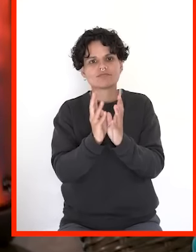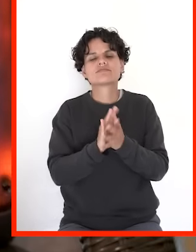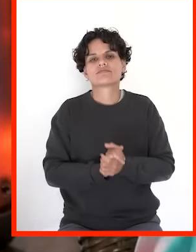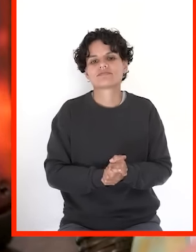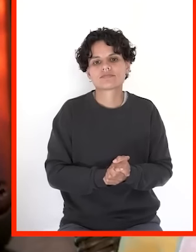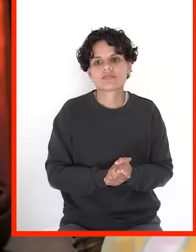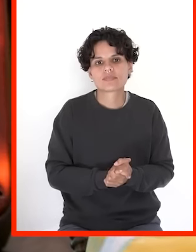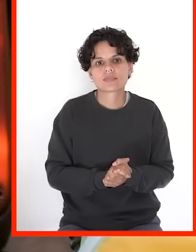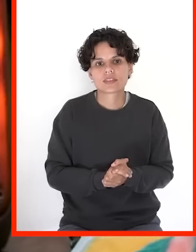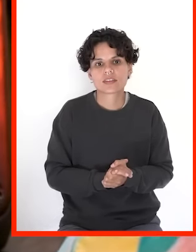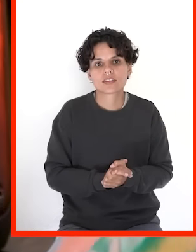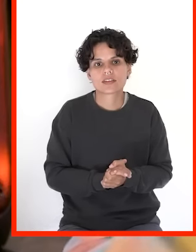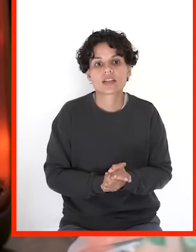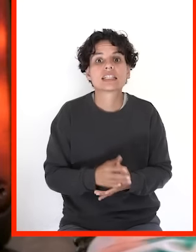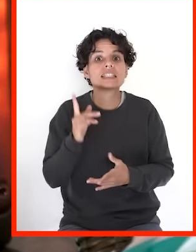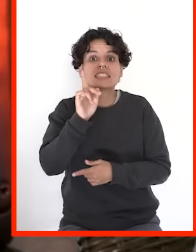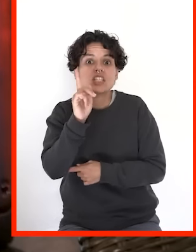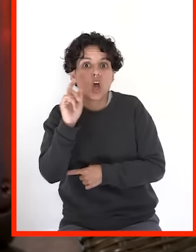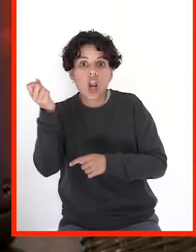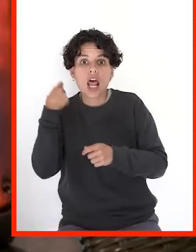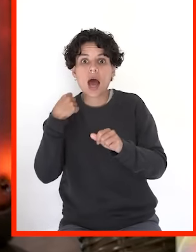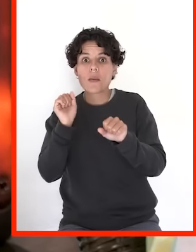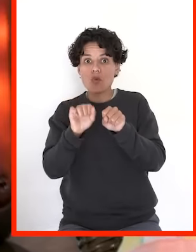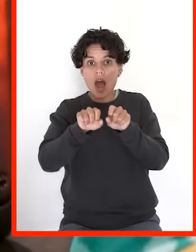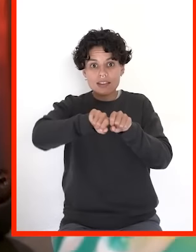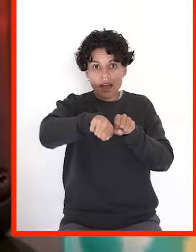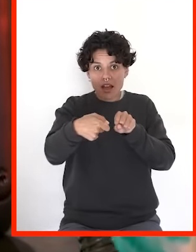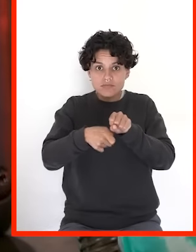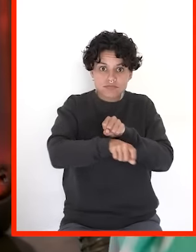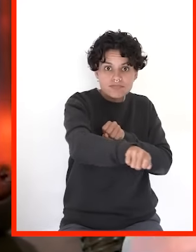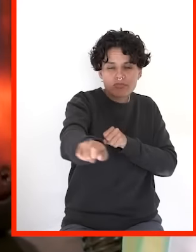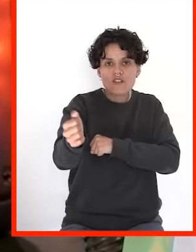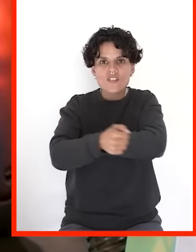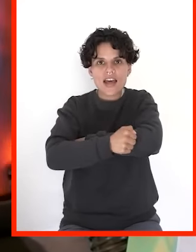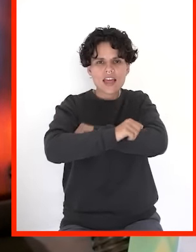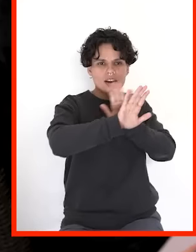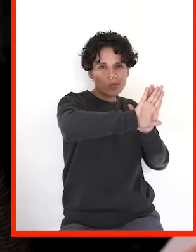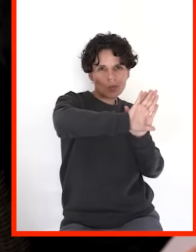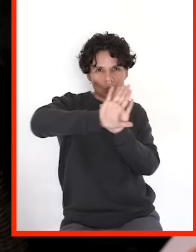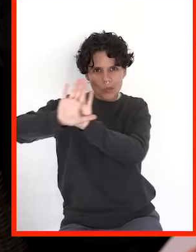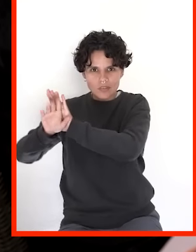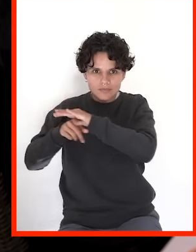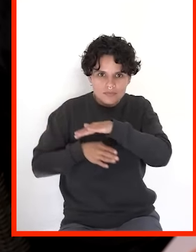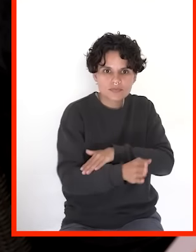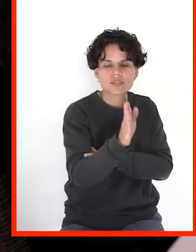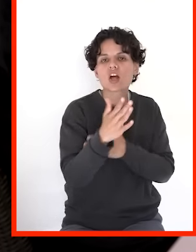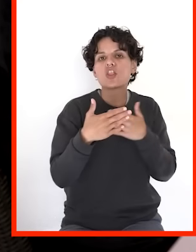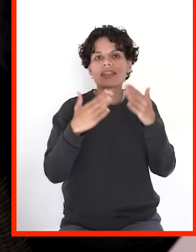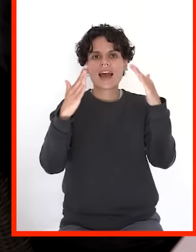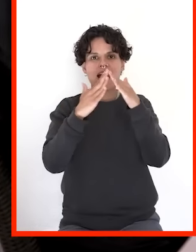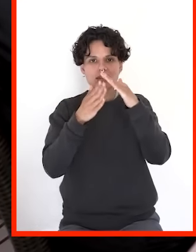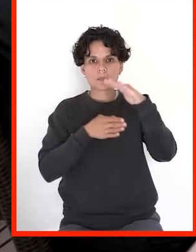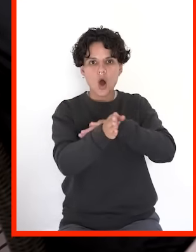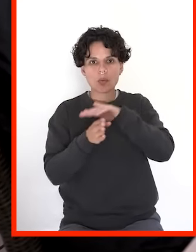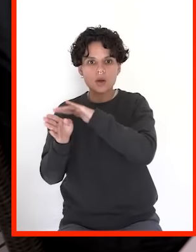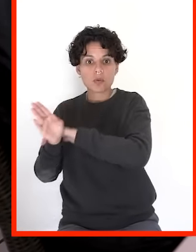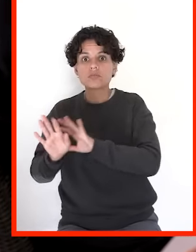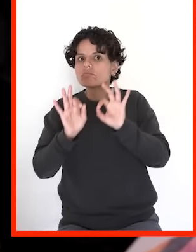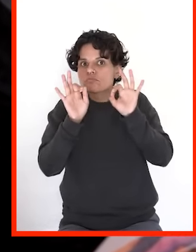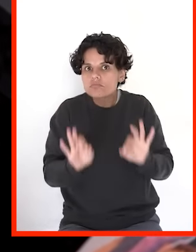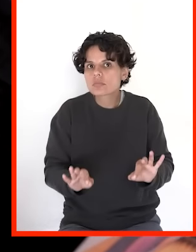entra por la puerta, entra por los ventanales. Y esto, si no entra por la puerta, entra por los ventanales, a todas las casas. ¿Y así ha entrado la junta? Y así ha